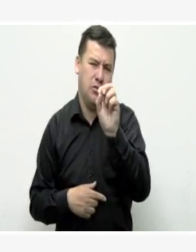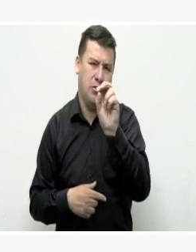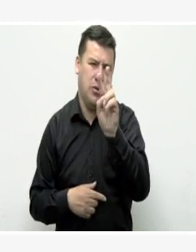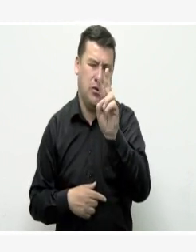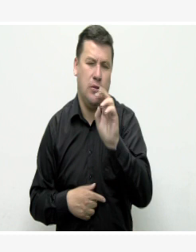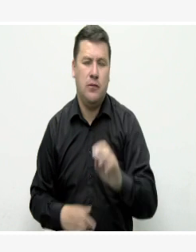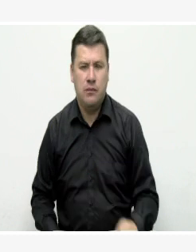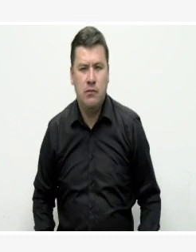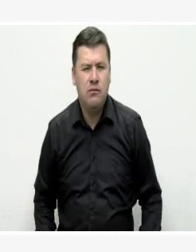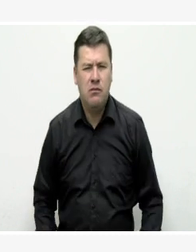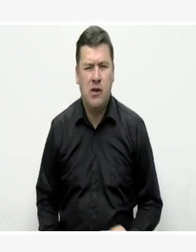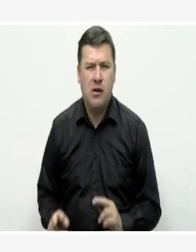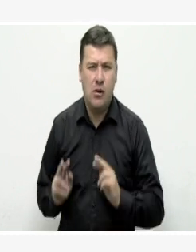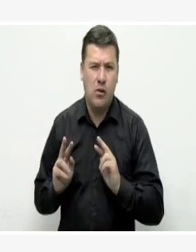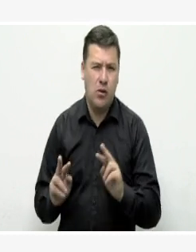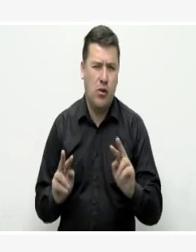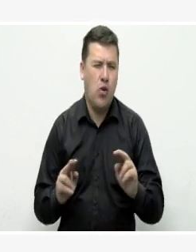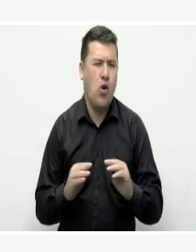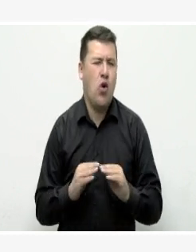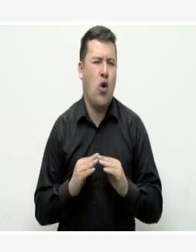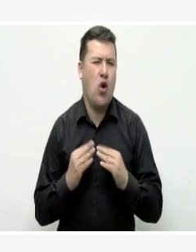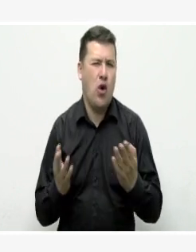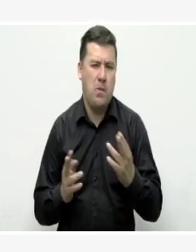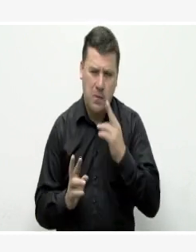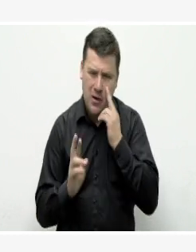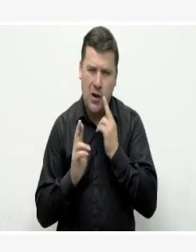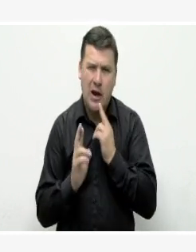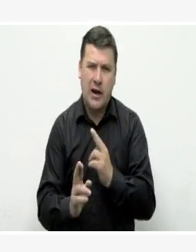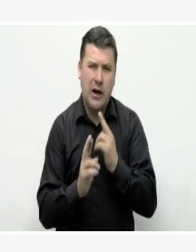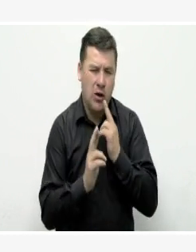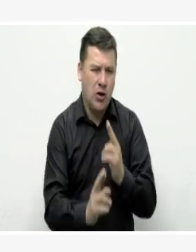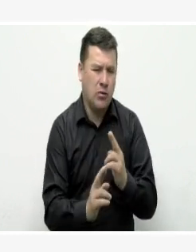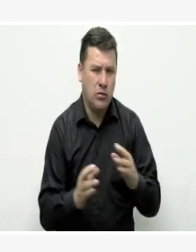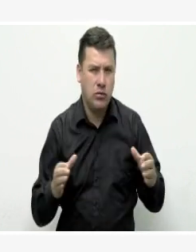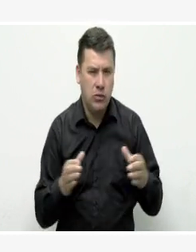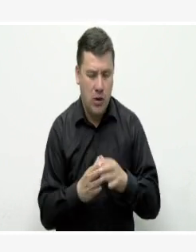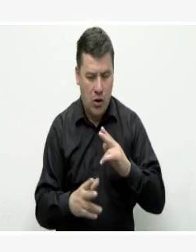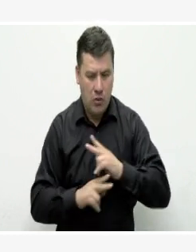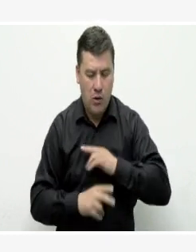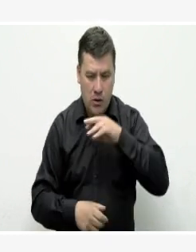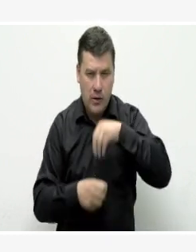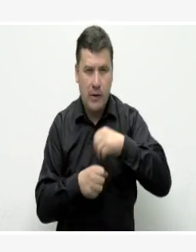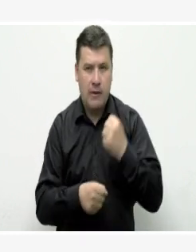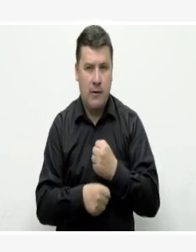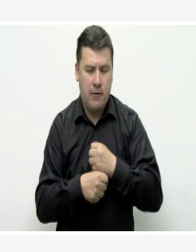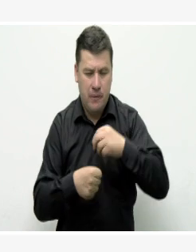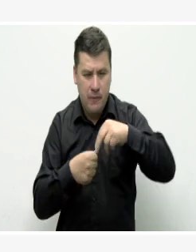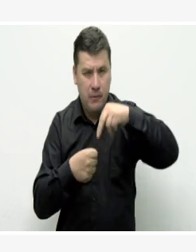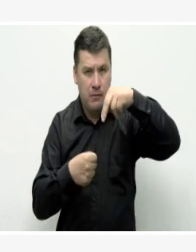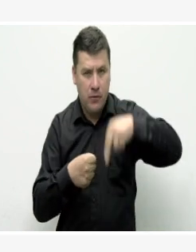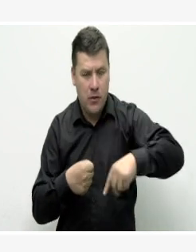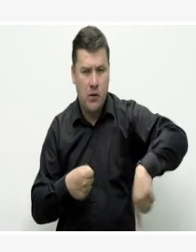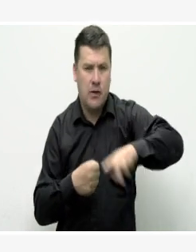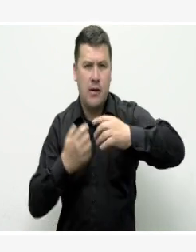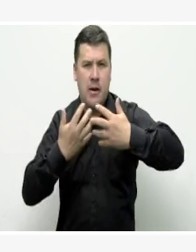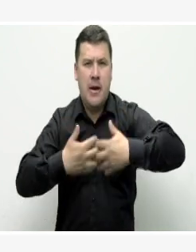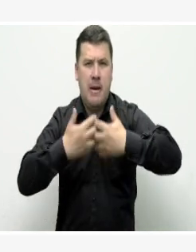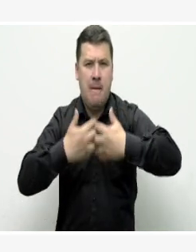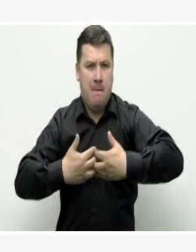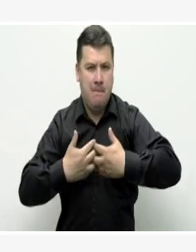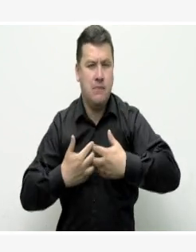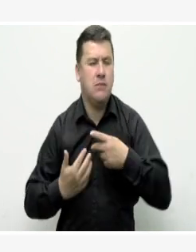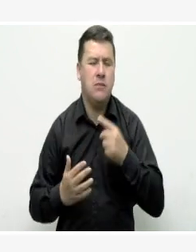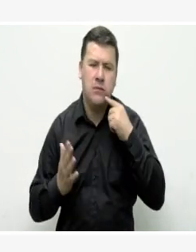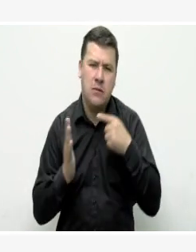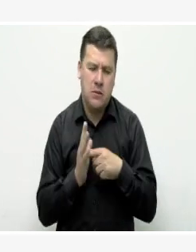Así vemos cómo ha sido el reconocimiento de propios funcionarios, de ciudadanos y de empresarios